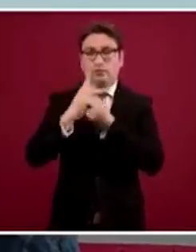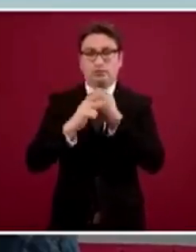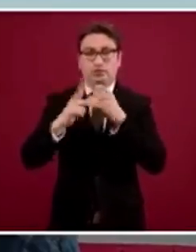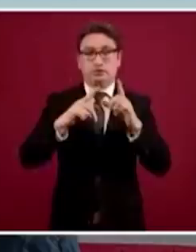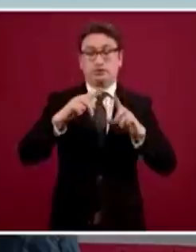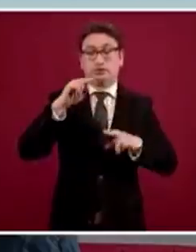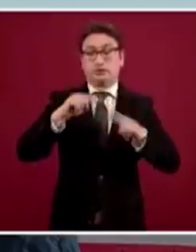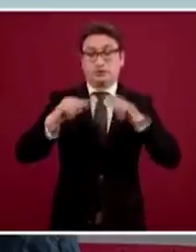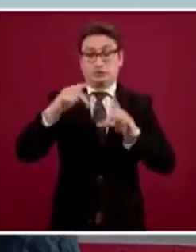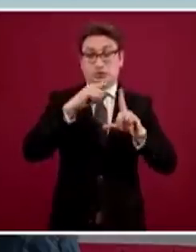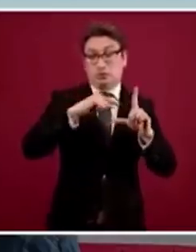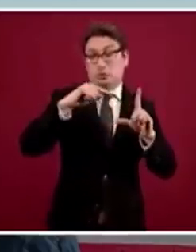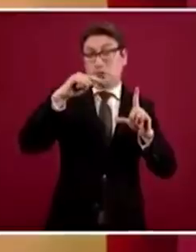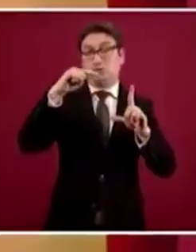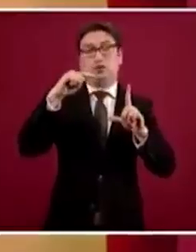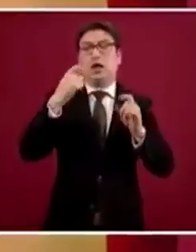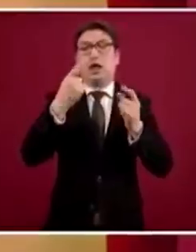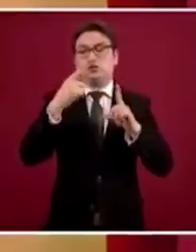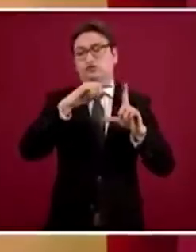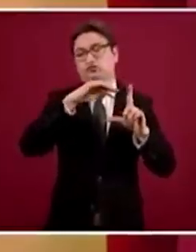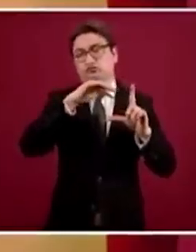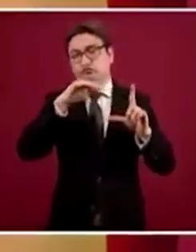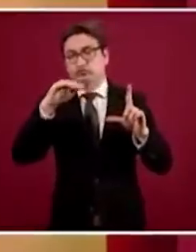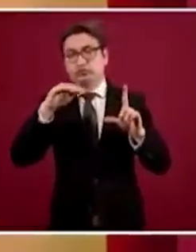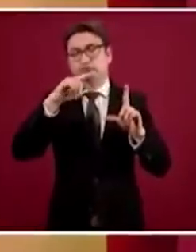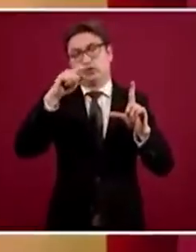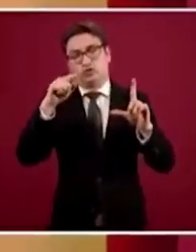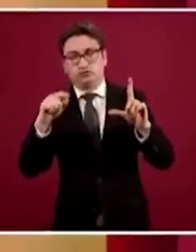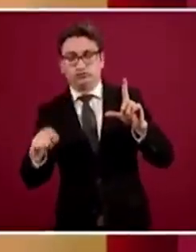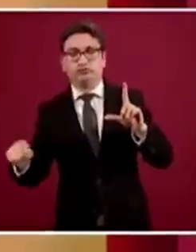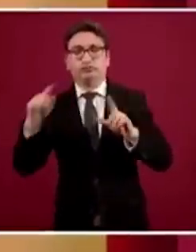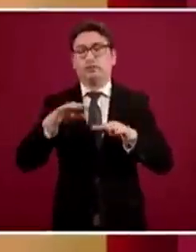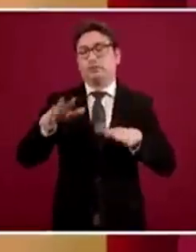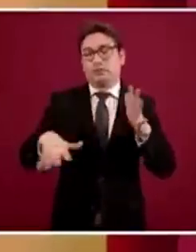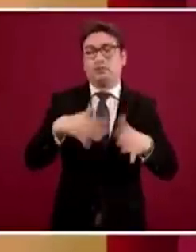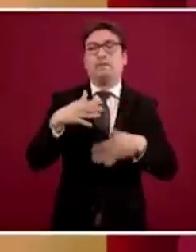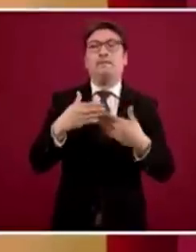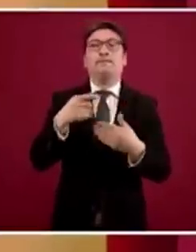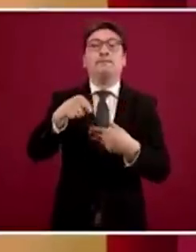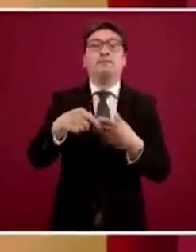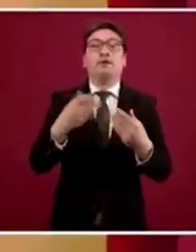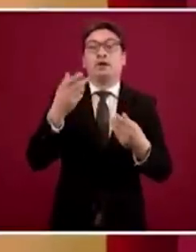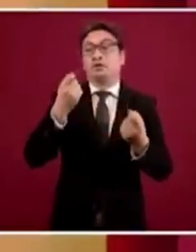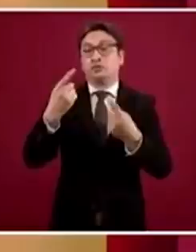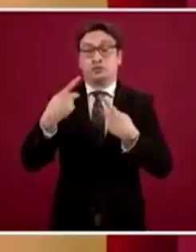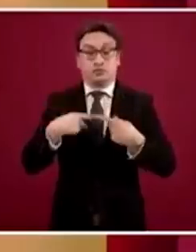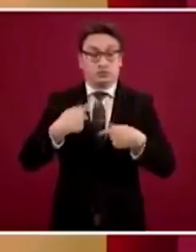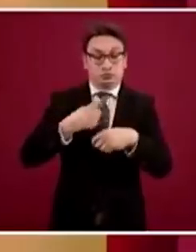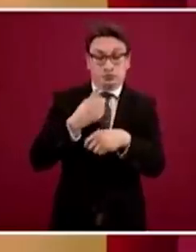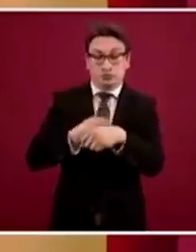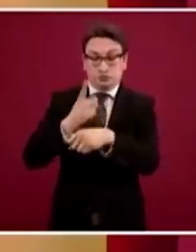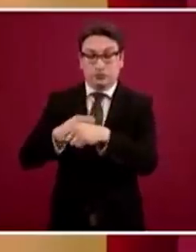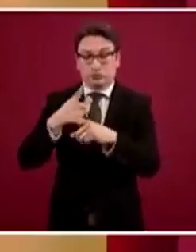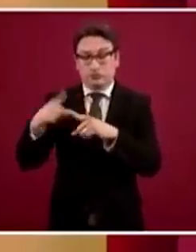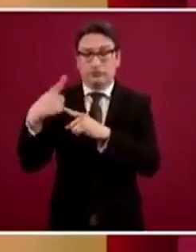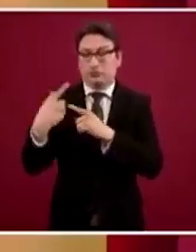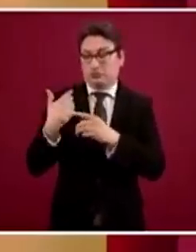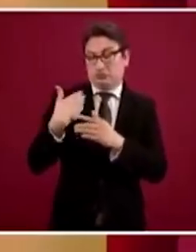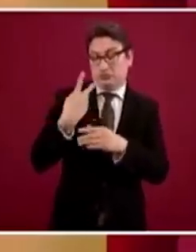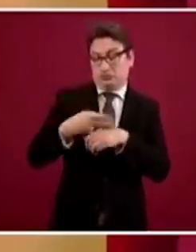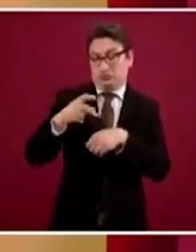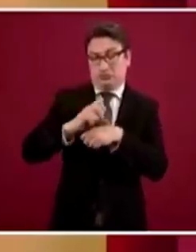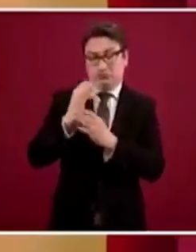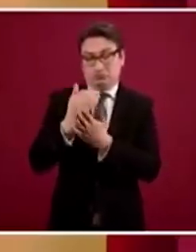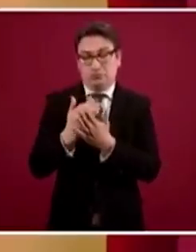ya en una fase de estabilidad donde ya no se están agregando una cantidad importante de personas enfermas en las últimas dos semanas